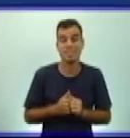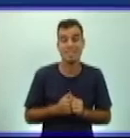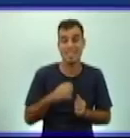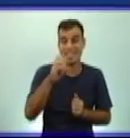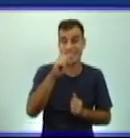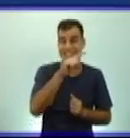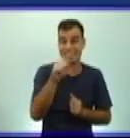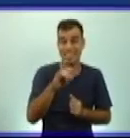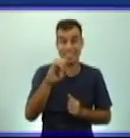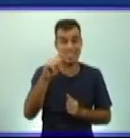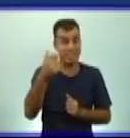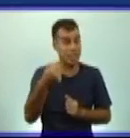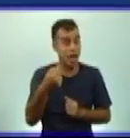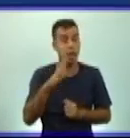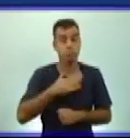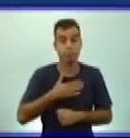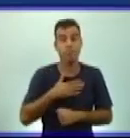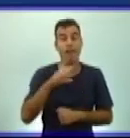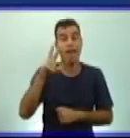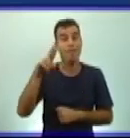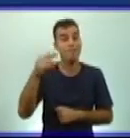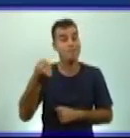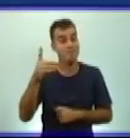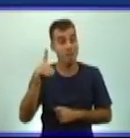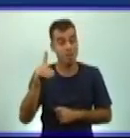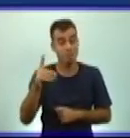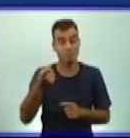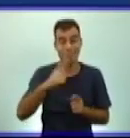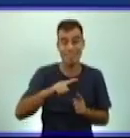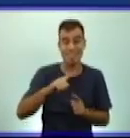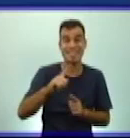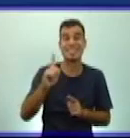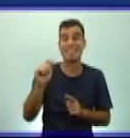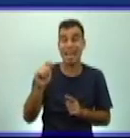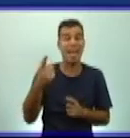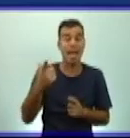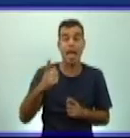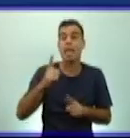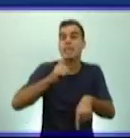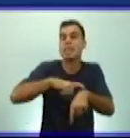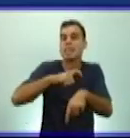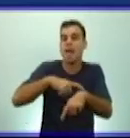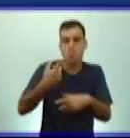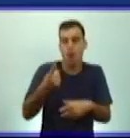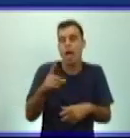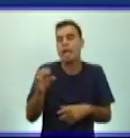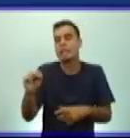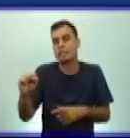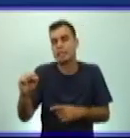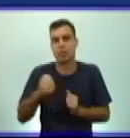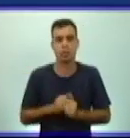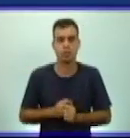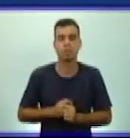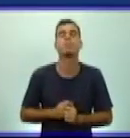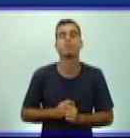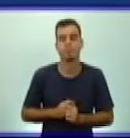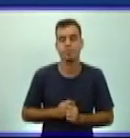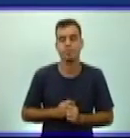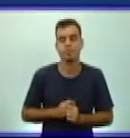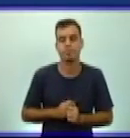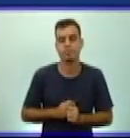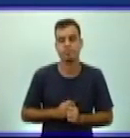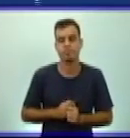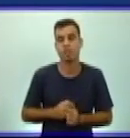dijimos, en su unidad de medida, y de delta t, que es el tiempo y se expresa en segundos en el Sistema Internacional. Por tanto, la velocidad angular se expresa en